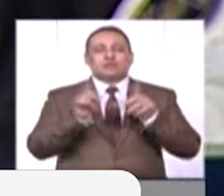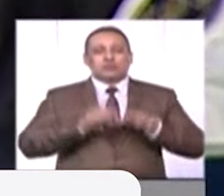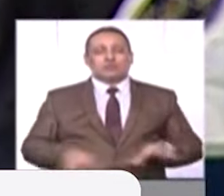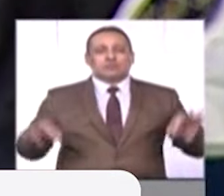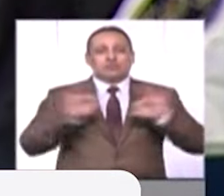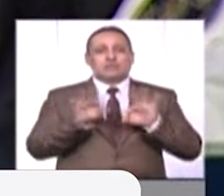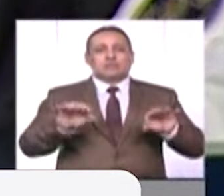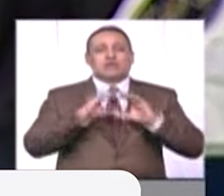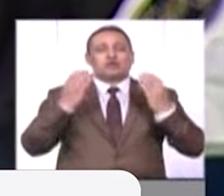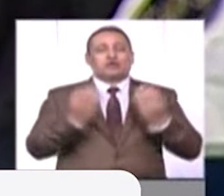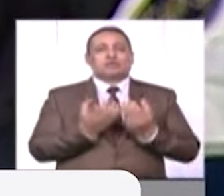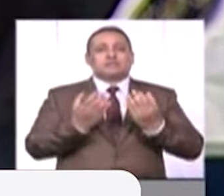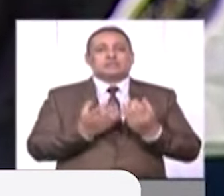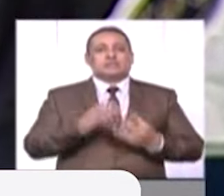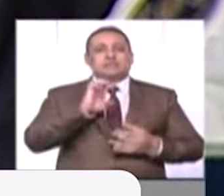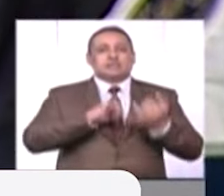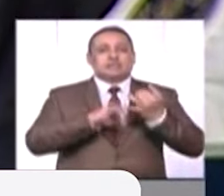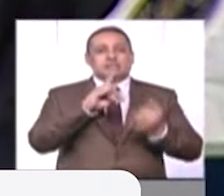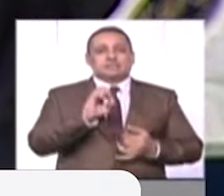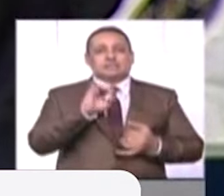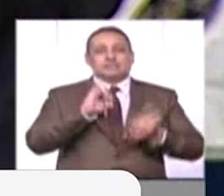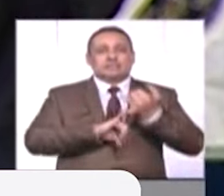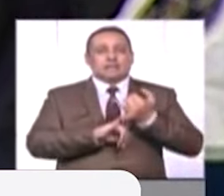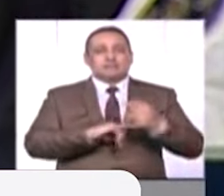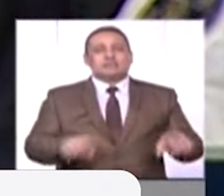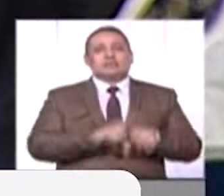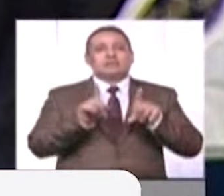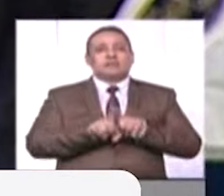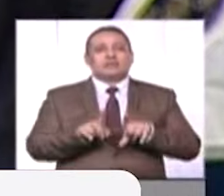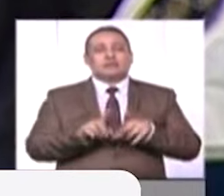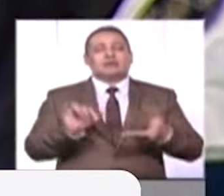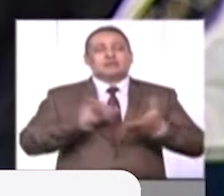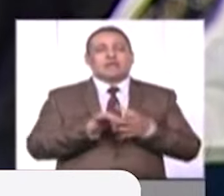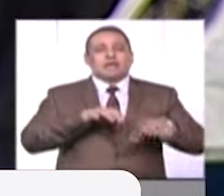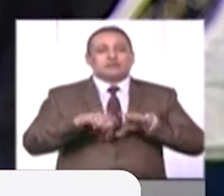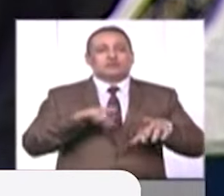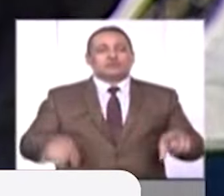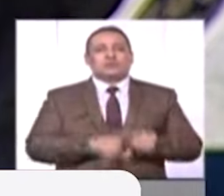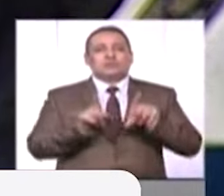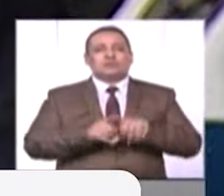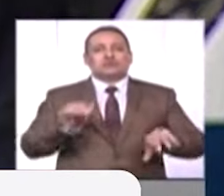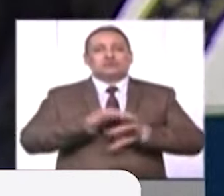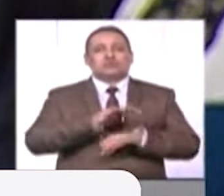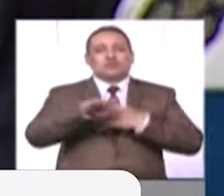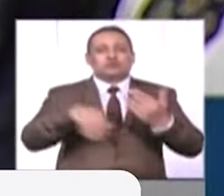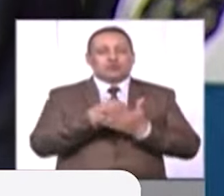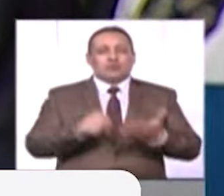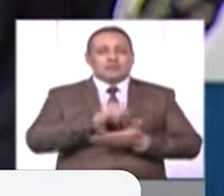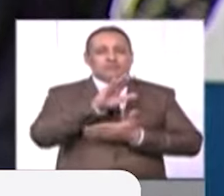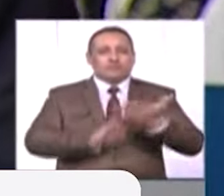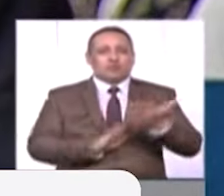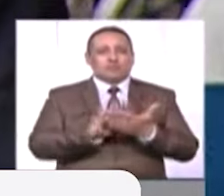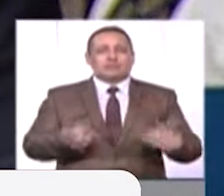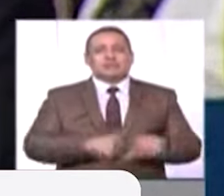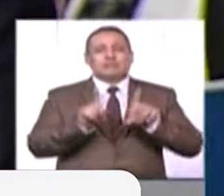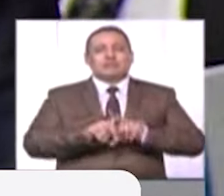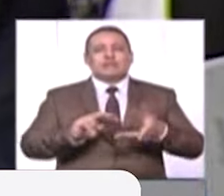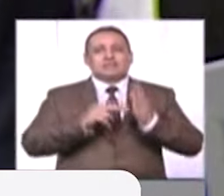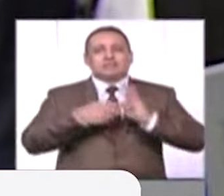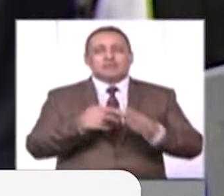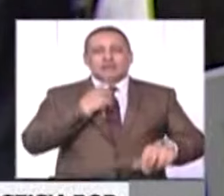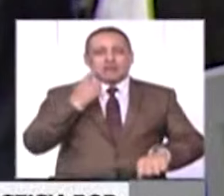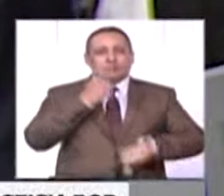Sin embargo, ella cuando pasa a integrar la Junta Nacional de Justicia todavía tenía 74 años. A los